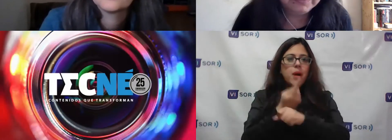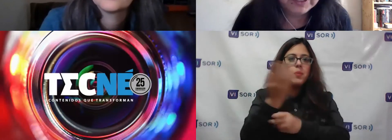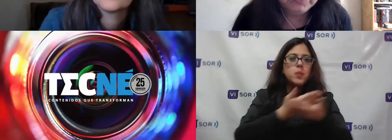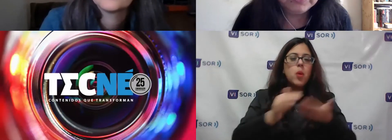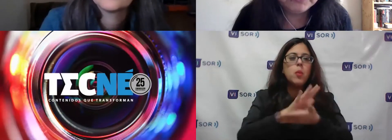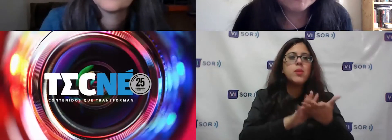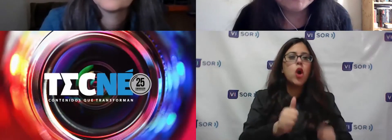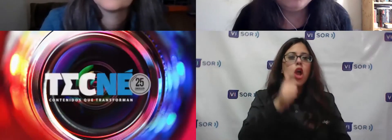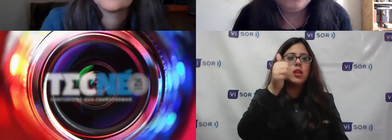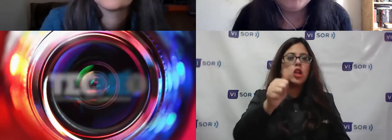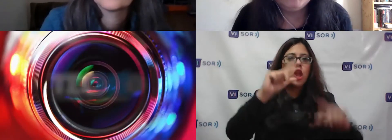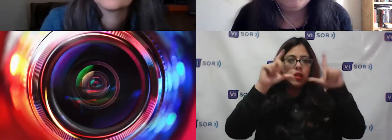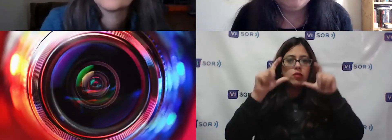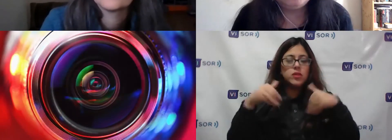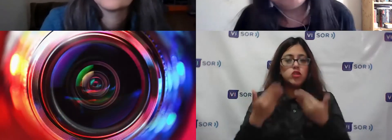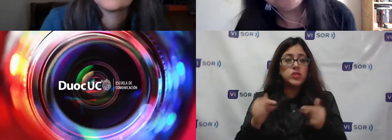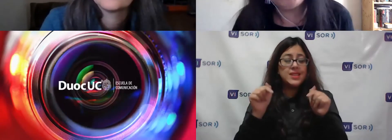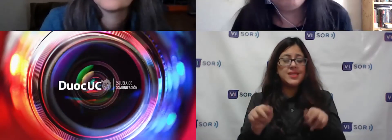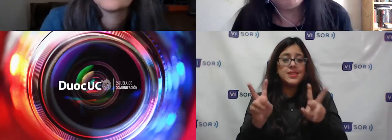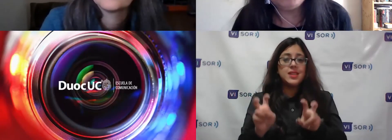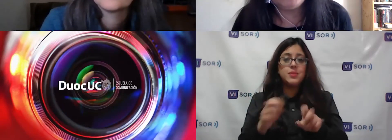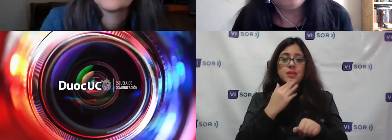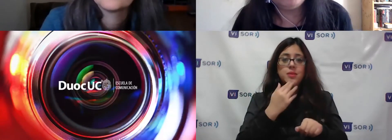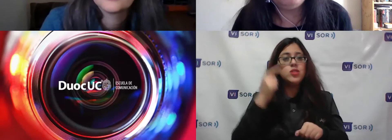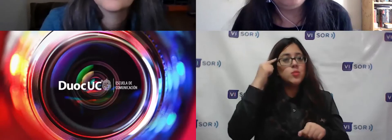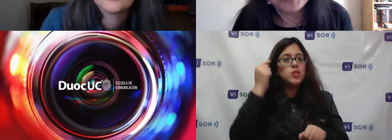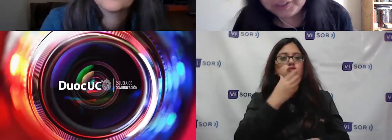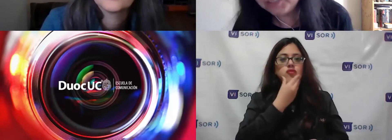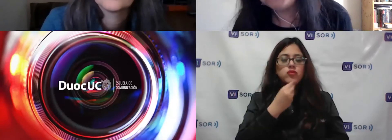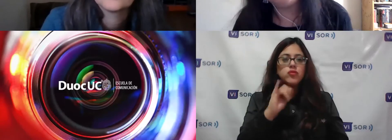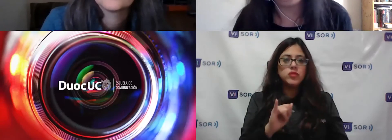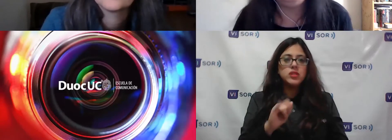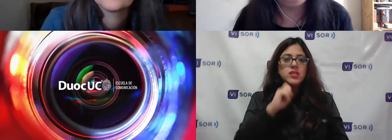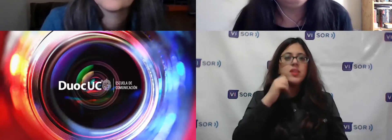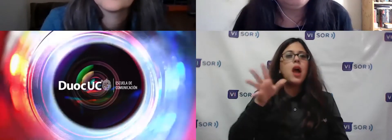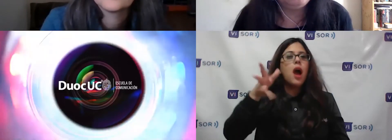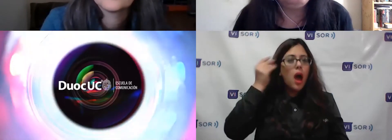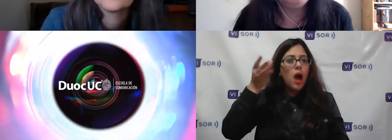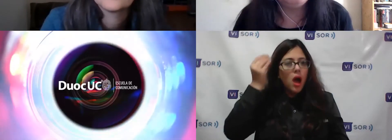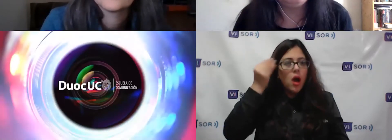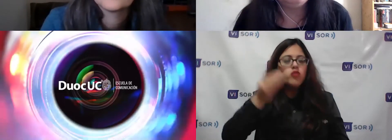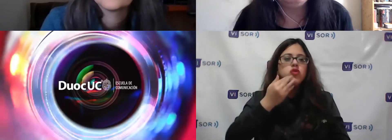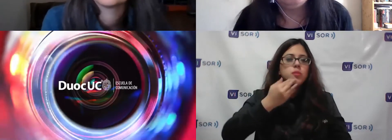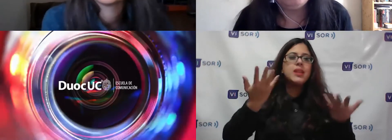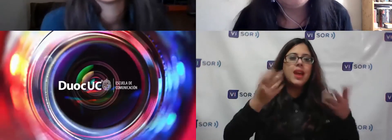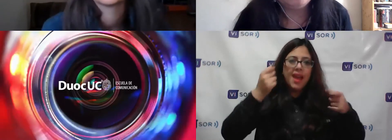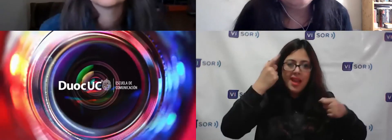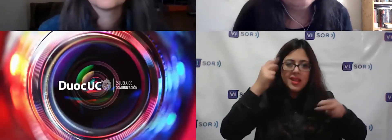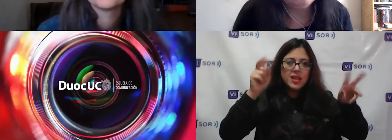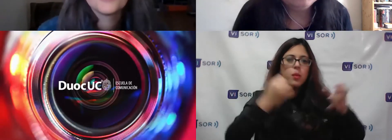de fotografía entonces en ese sentido eso también quiere que lo bonito que con tanto aprendizaje y entendiendo lo utilices en